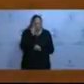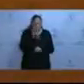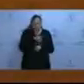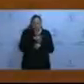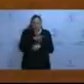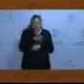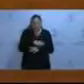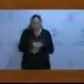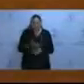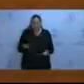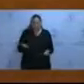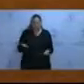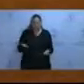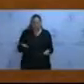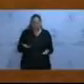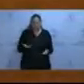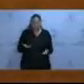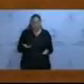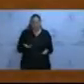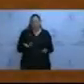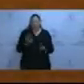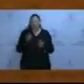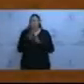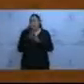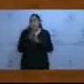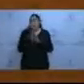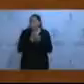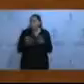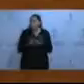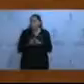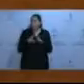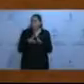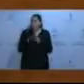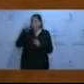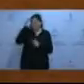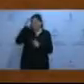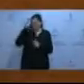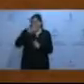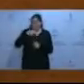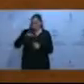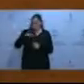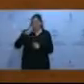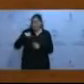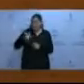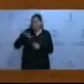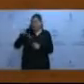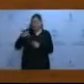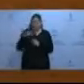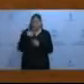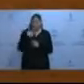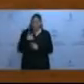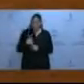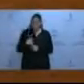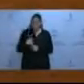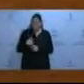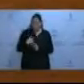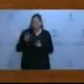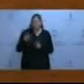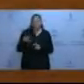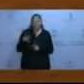Si hablo con las sociedades científicas, pues probablemente me dirán todo eso que usted me ha dicho, pero también me dirán